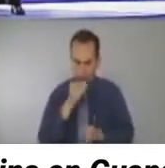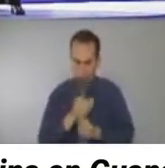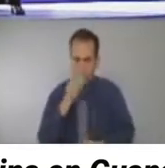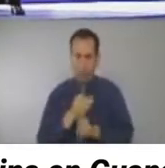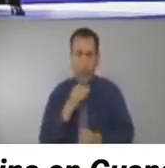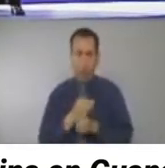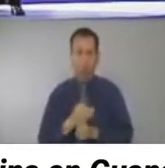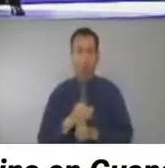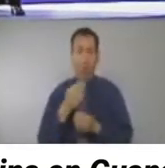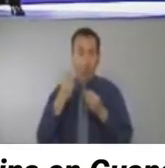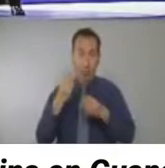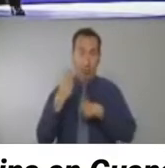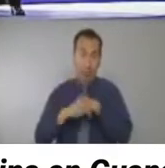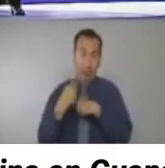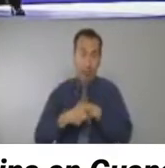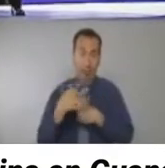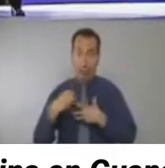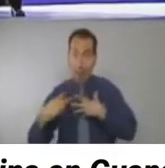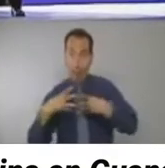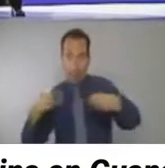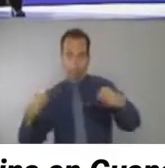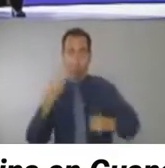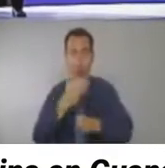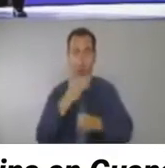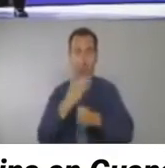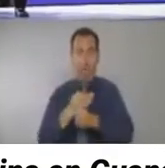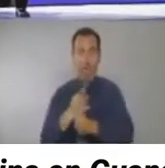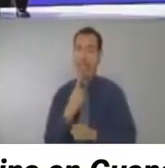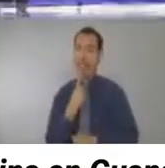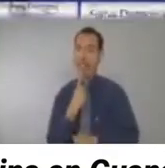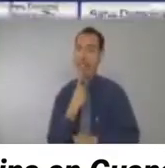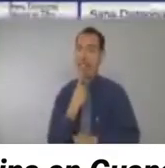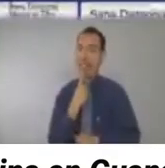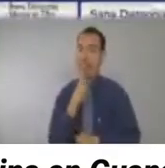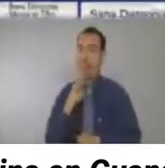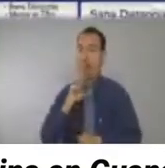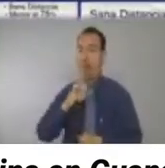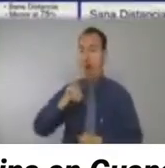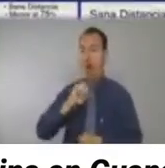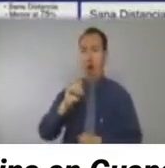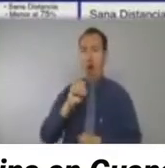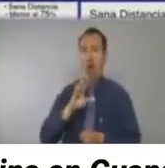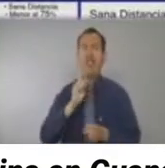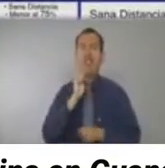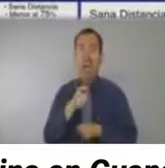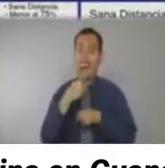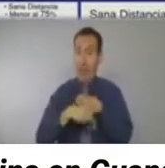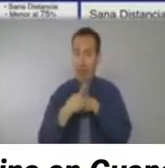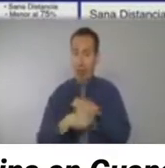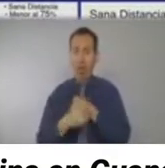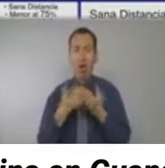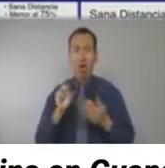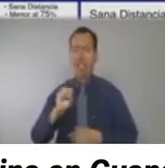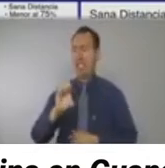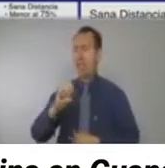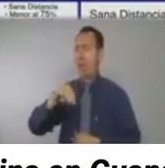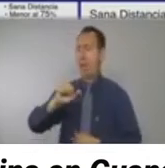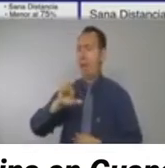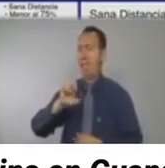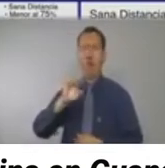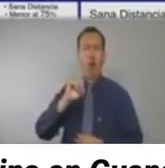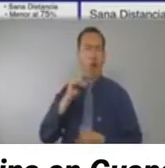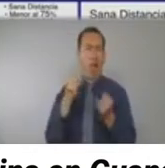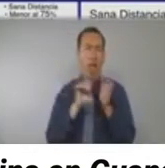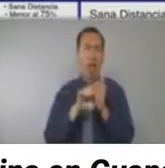pueden operar a un 30 por ciento de su capacidad el sector de servicios de bajo riesgo así como el comercio al por mayor podrán operar al